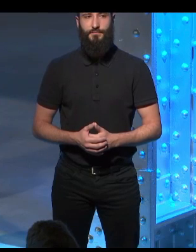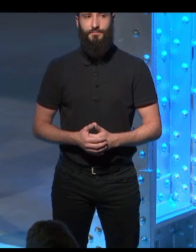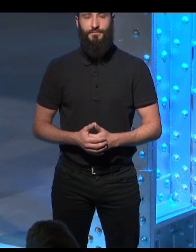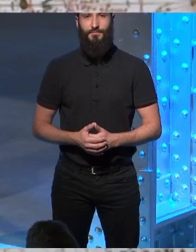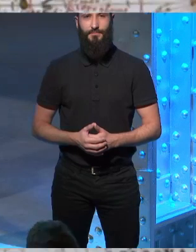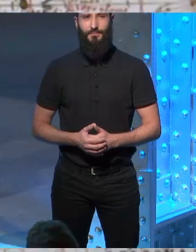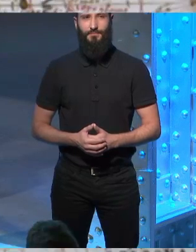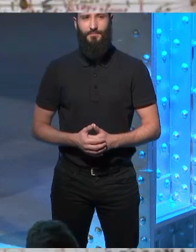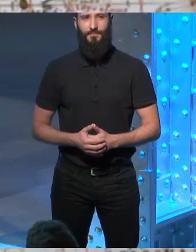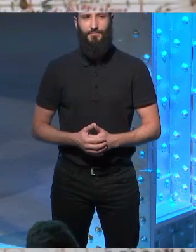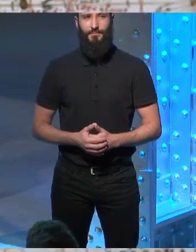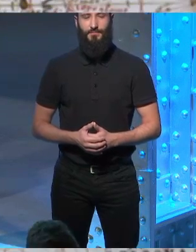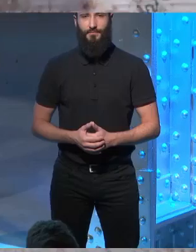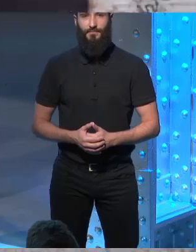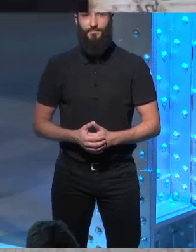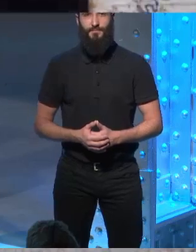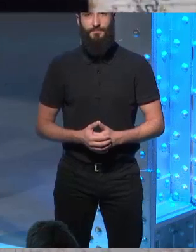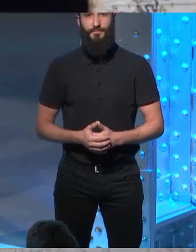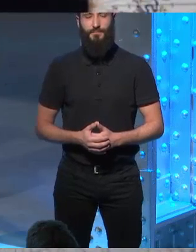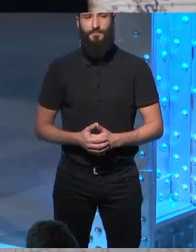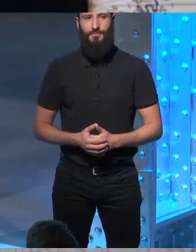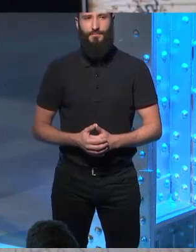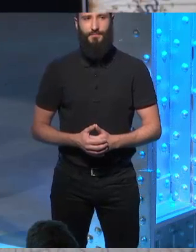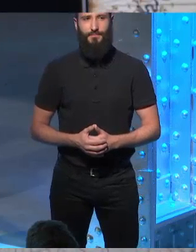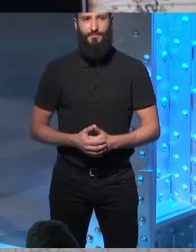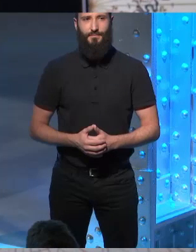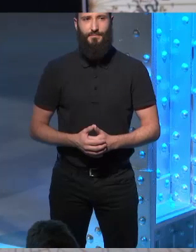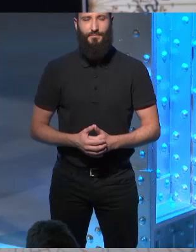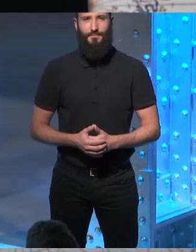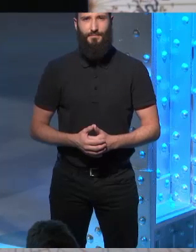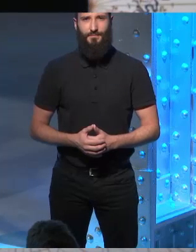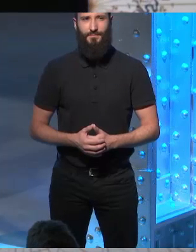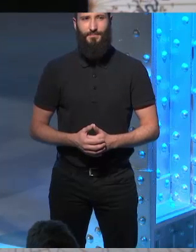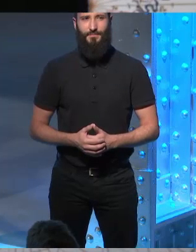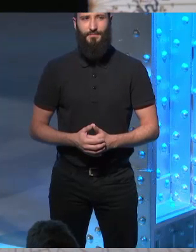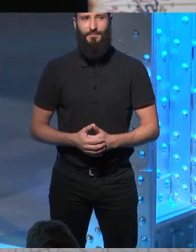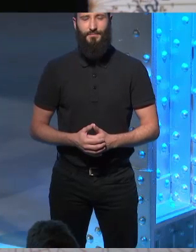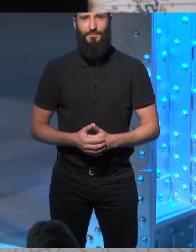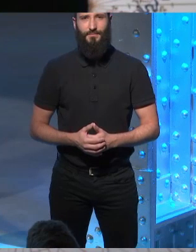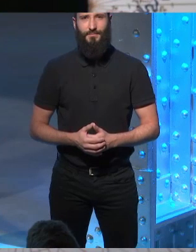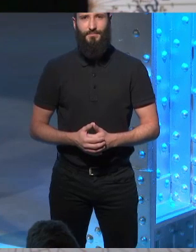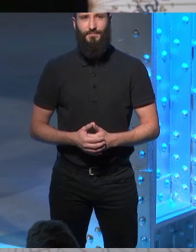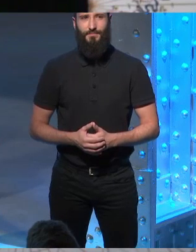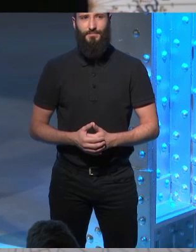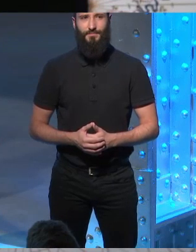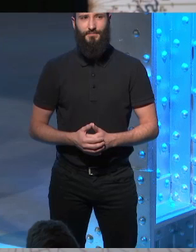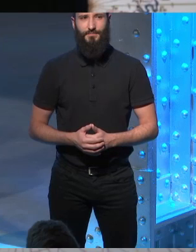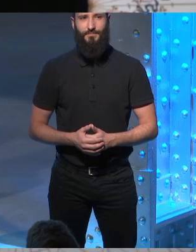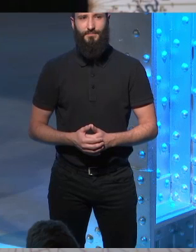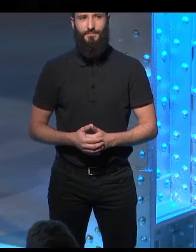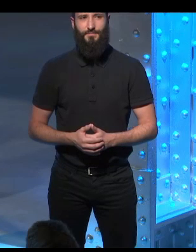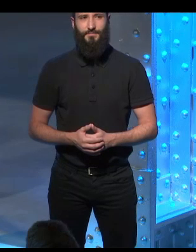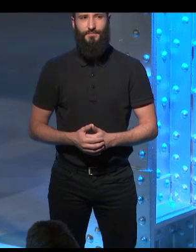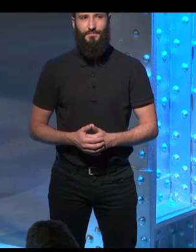Para mí un hombre vale en la medida que la serie de sus actos sea necesaria y no caprichosa.